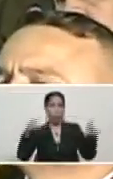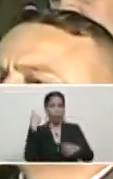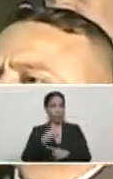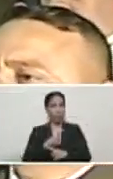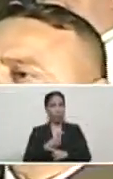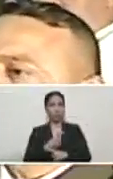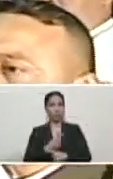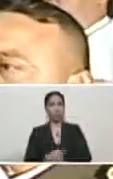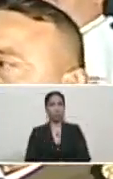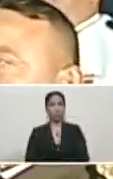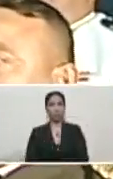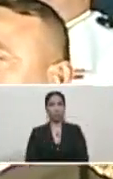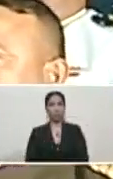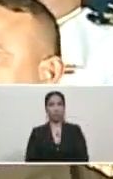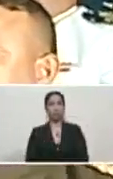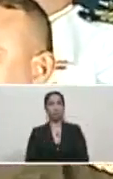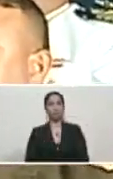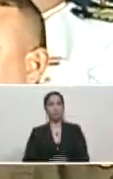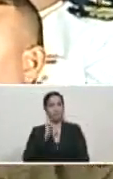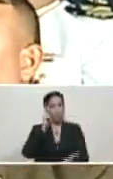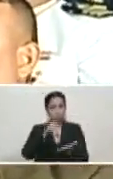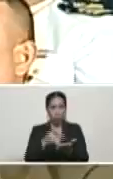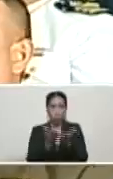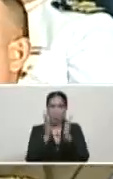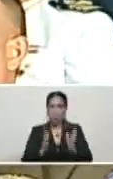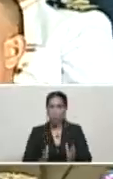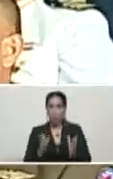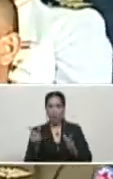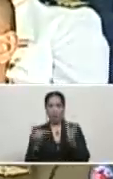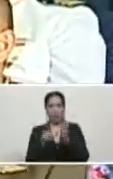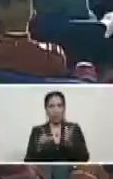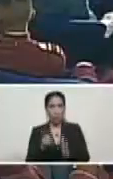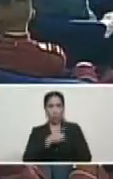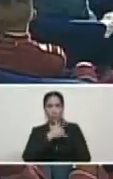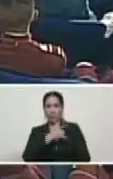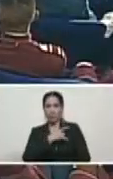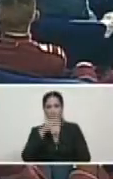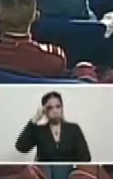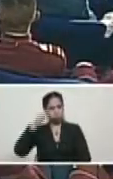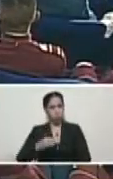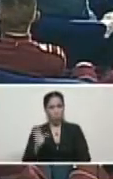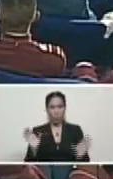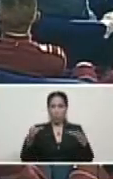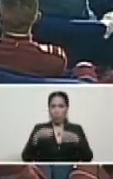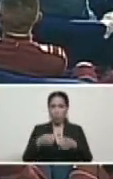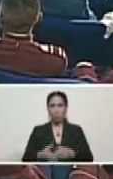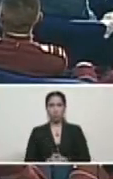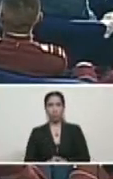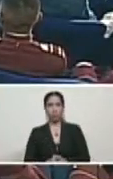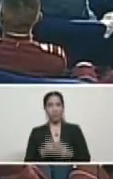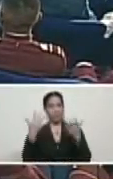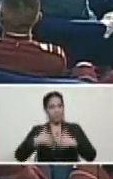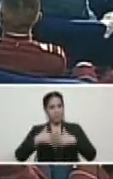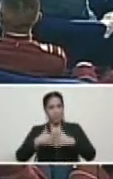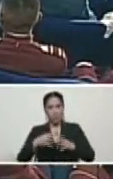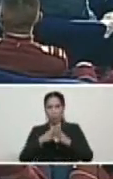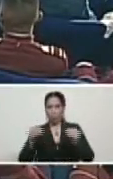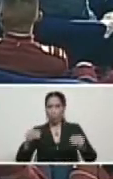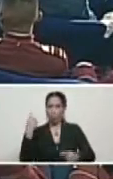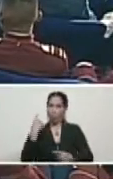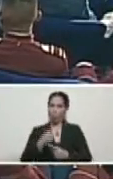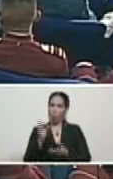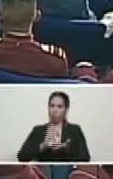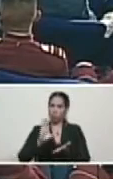Deben llegar a las escuelas, liceos, universidades, academias militares, cuarteles, fábricas, centros de